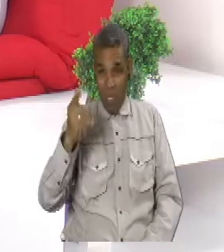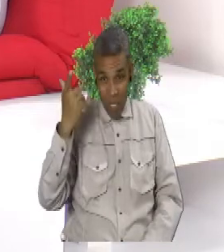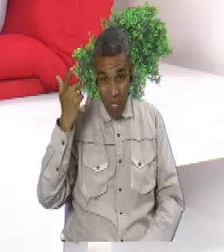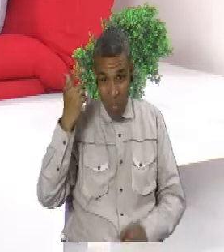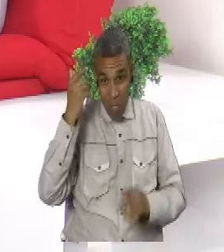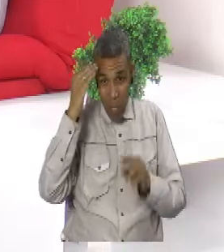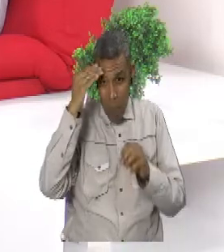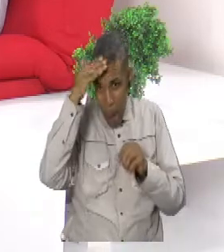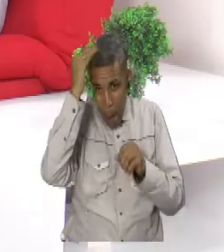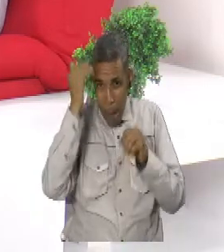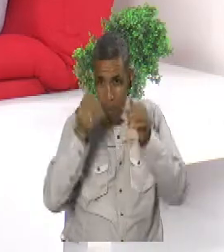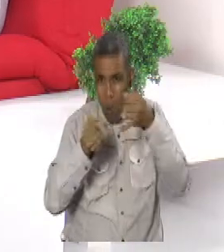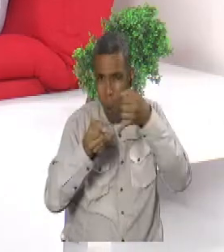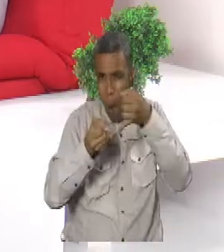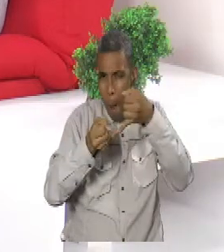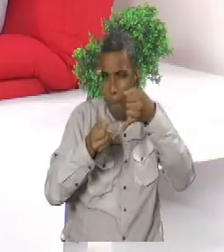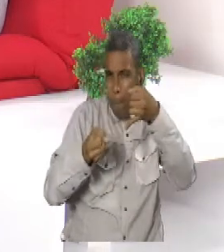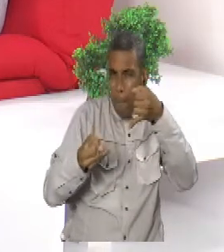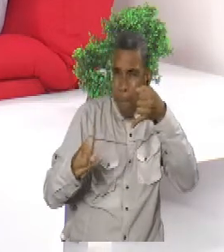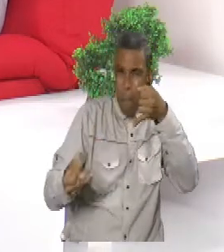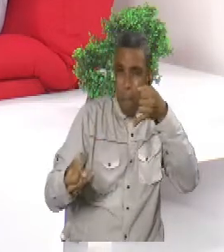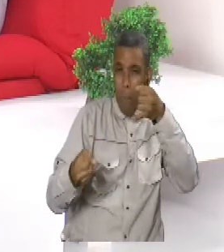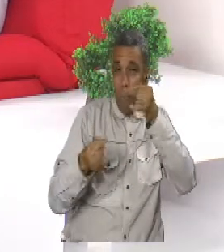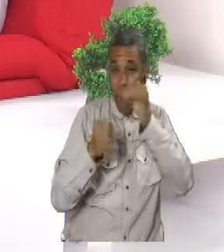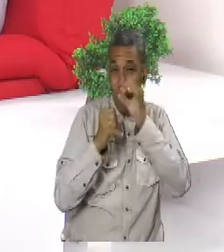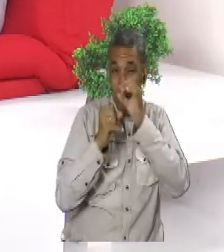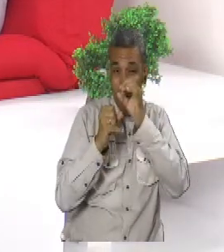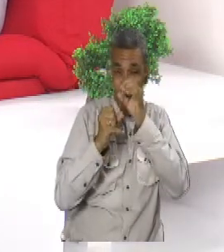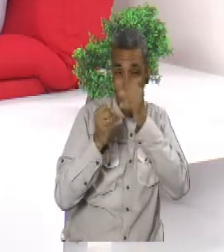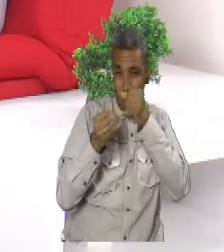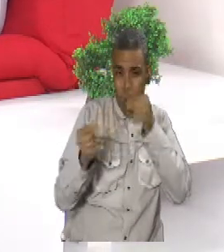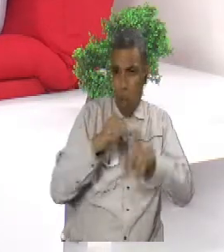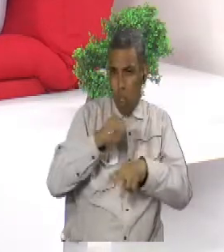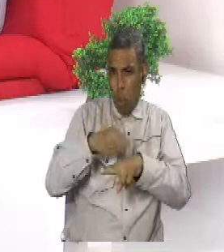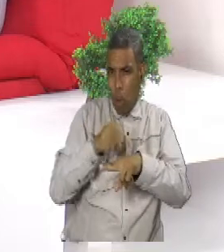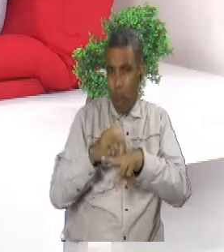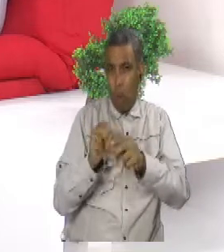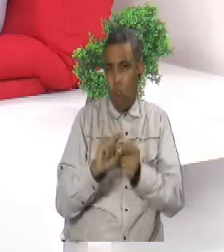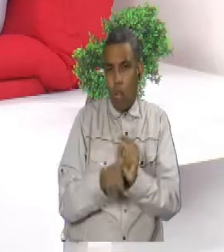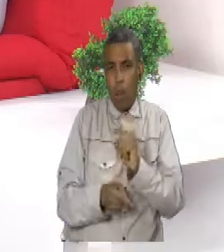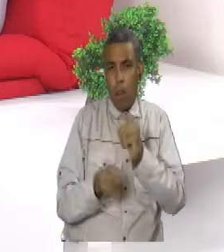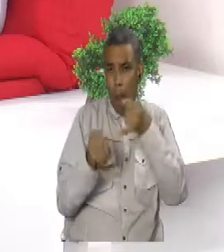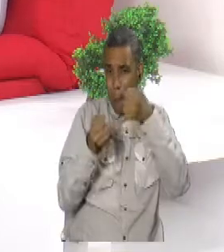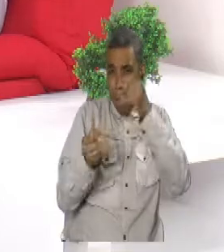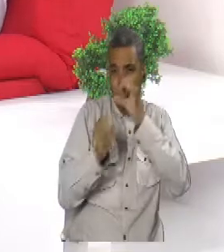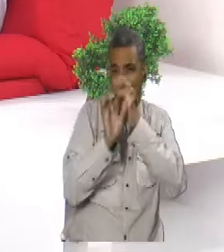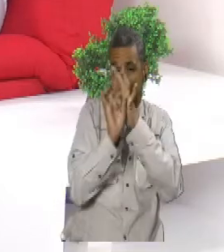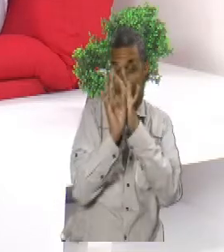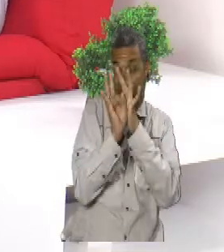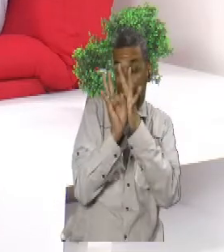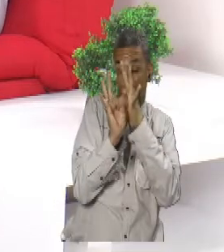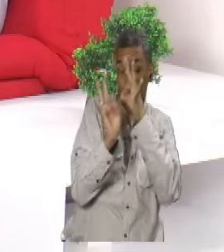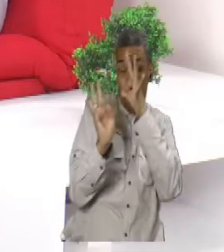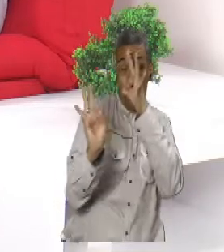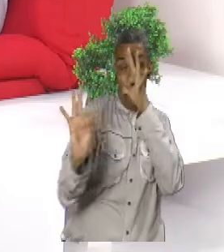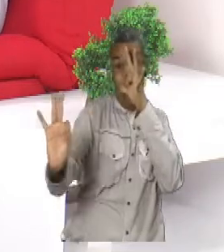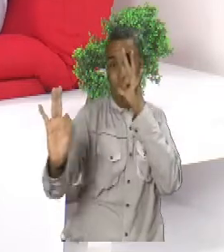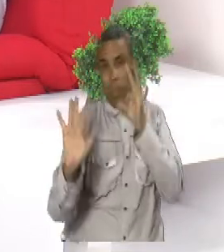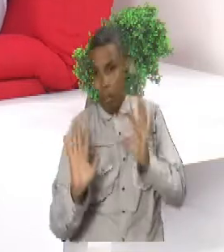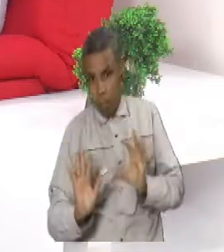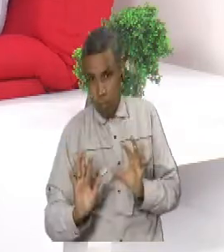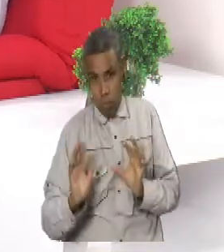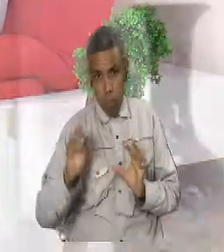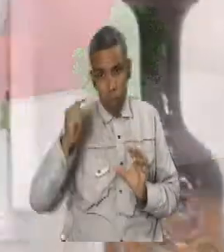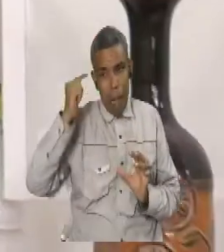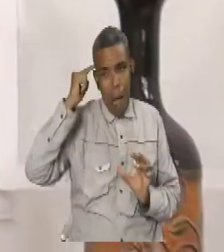vello delgado, pierde vida, vitalidad. Sí. Ahí podemos llamar clínicamente a alguien una alopecia androgenética o indicios